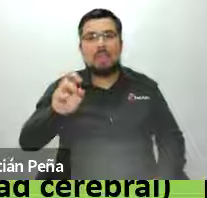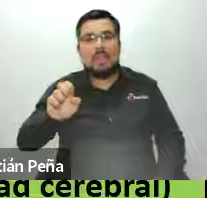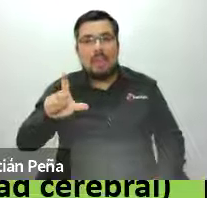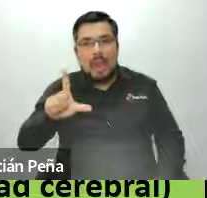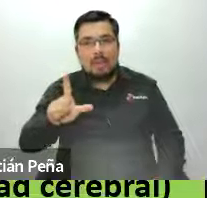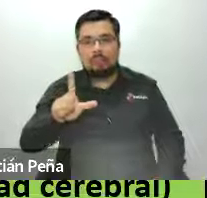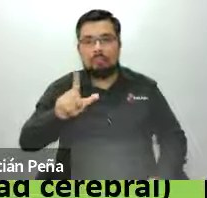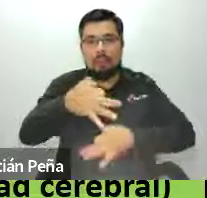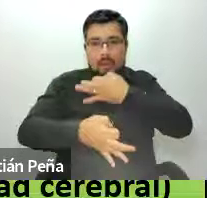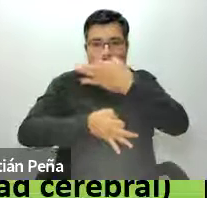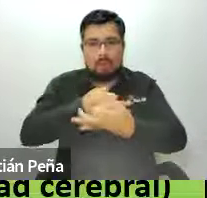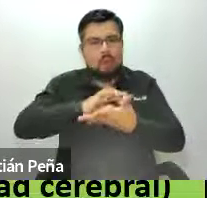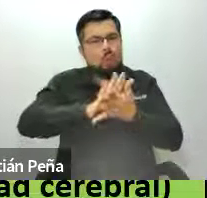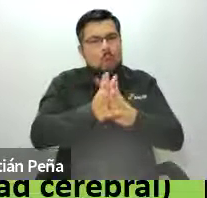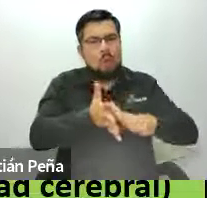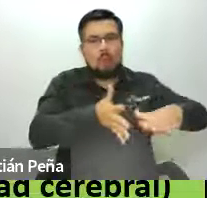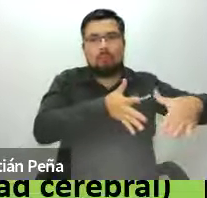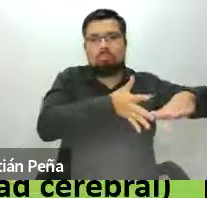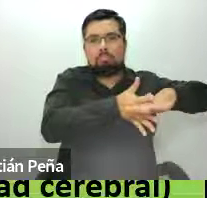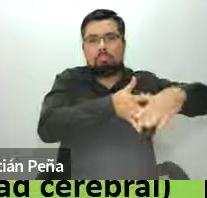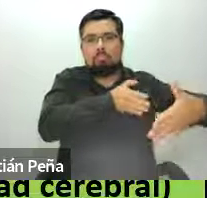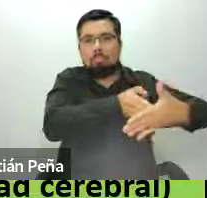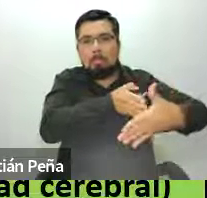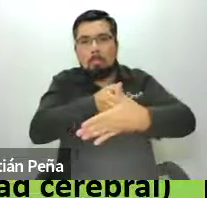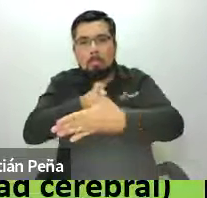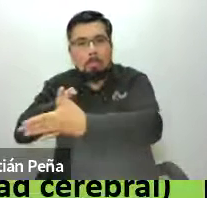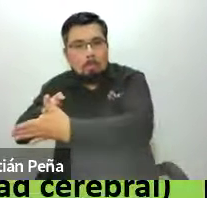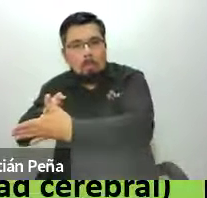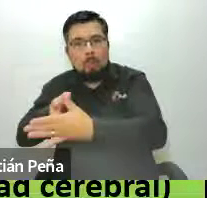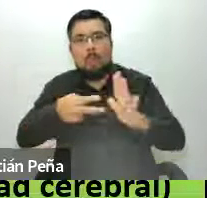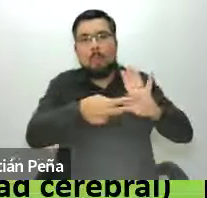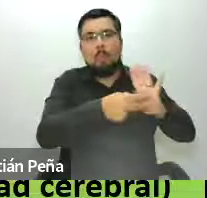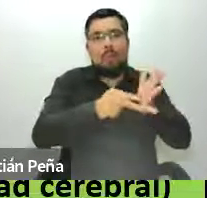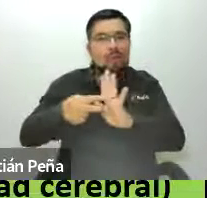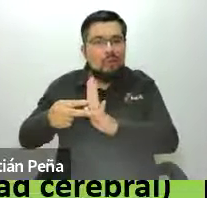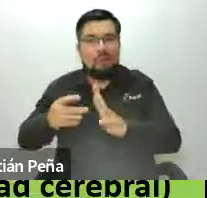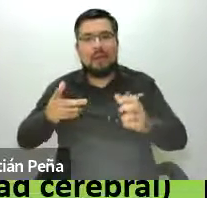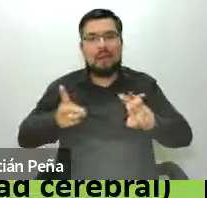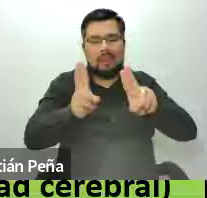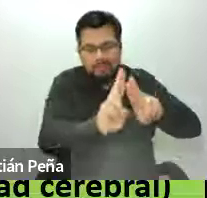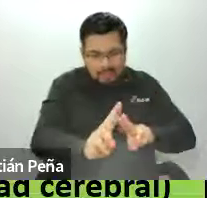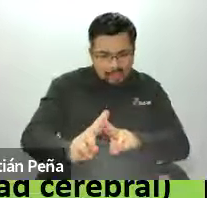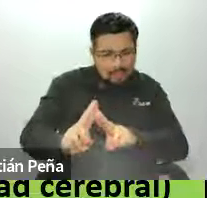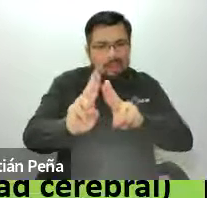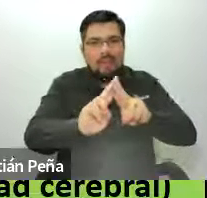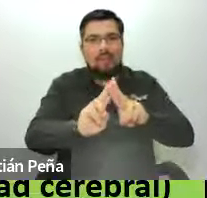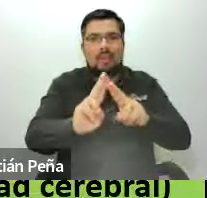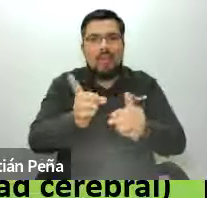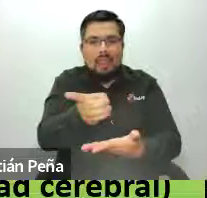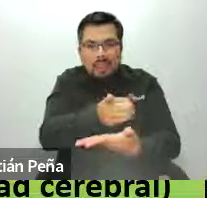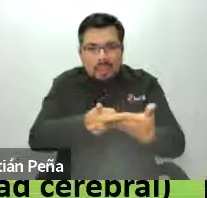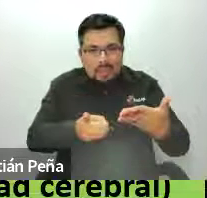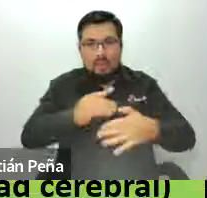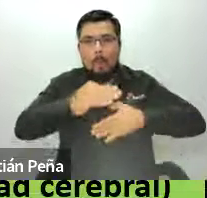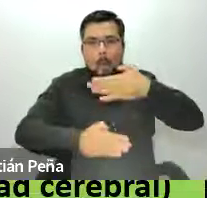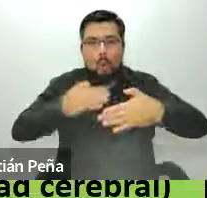los impases que significó hacer estas progresiones de aprendizaje en espiral. Entonces, ¿se acuerdan que yo les dije que el ministerio nos generaba este